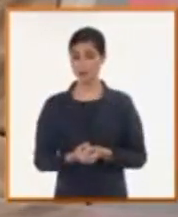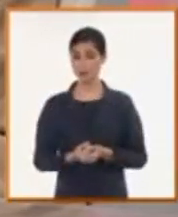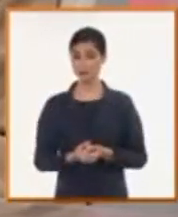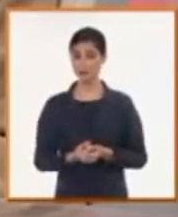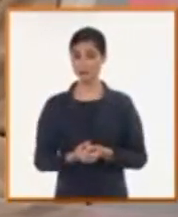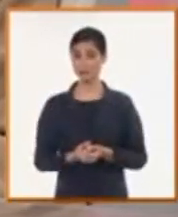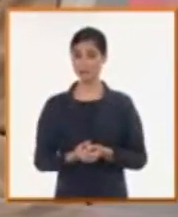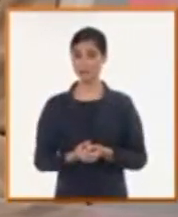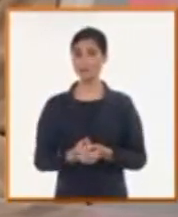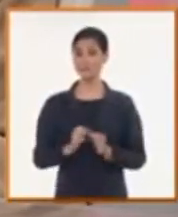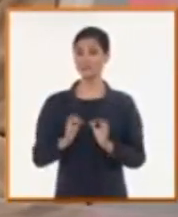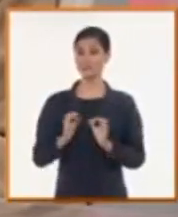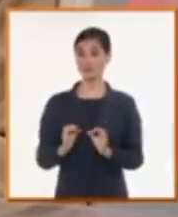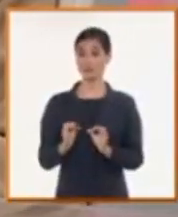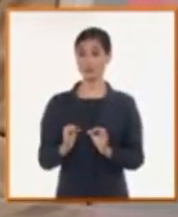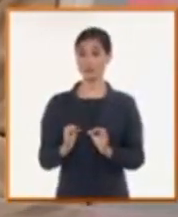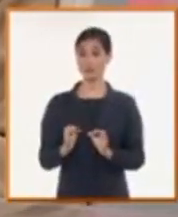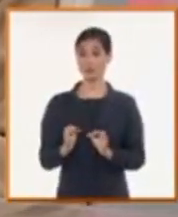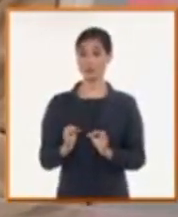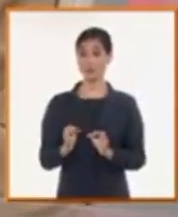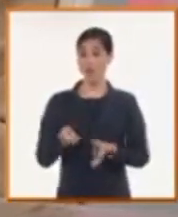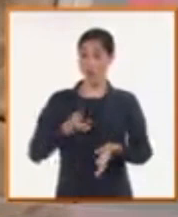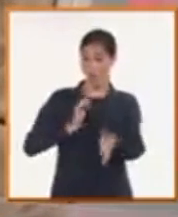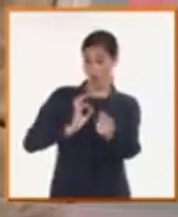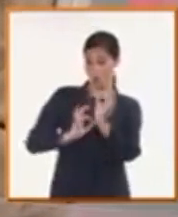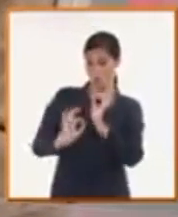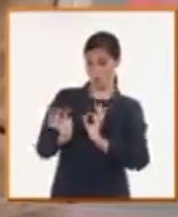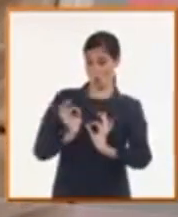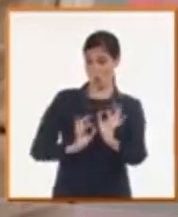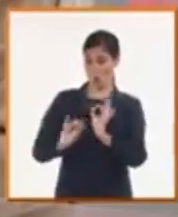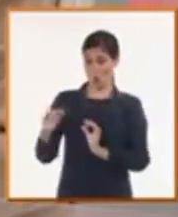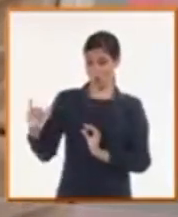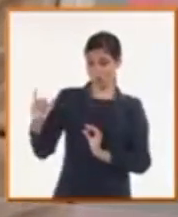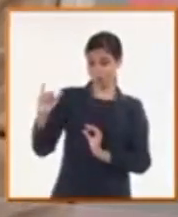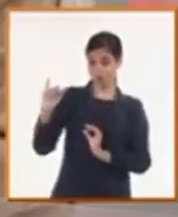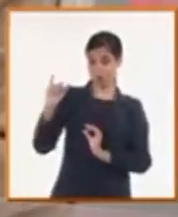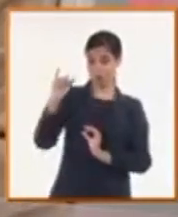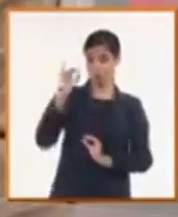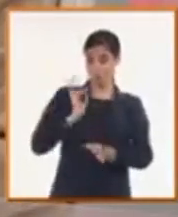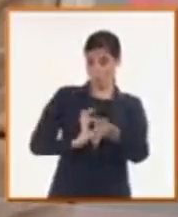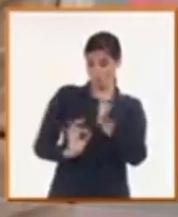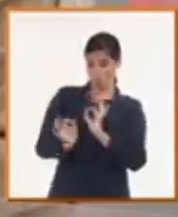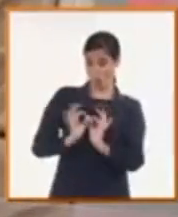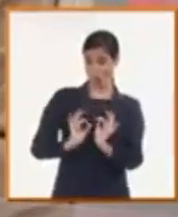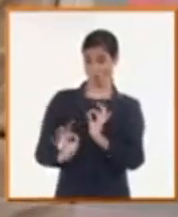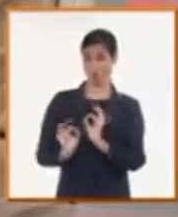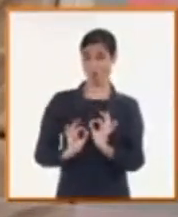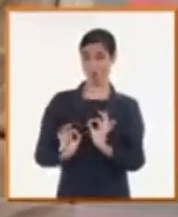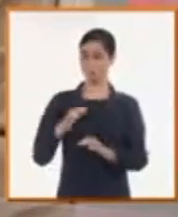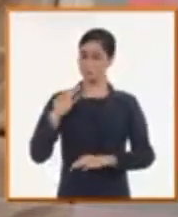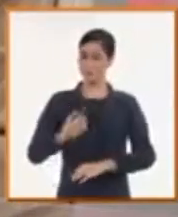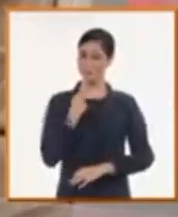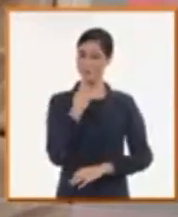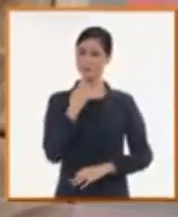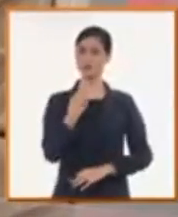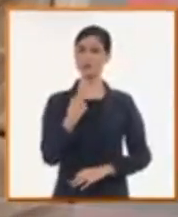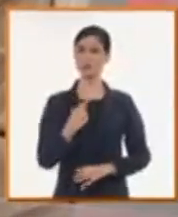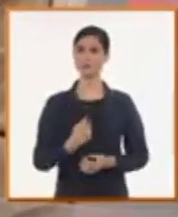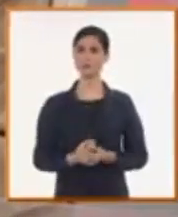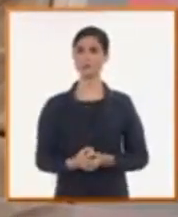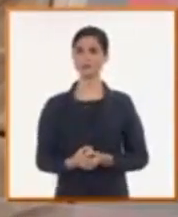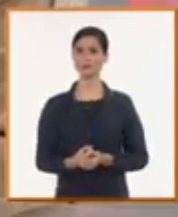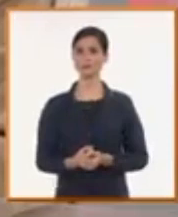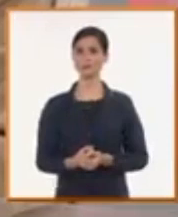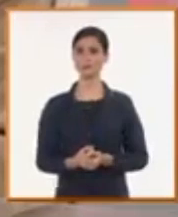fuego, era la protección antiaérea. Allí se llegó a crear realmente una concentración